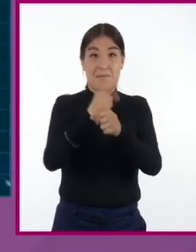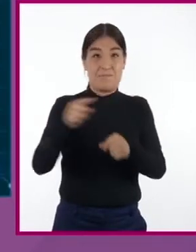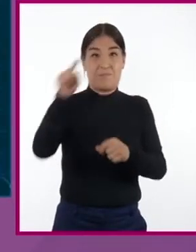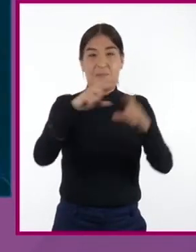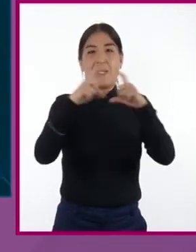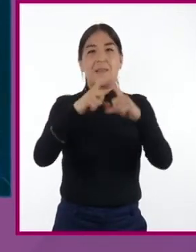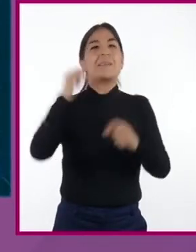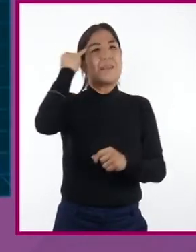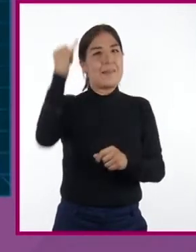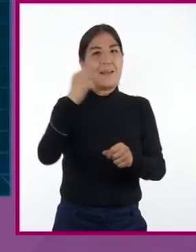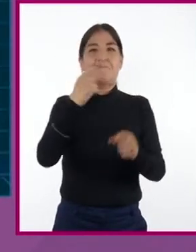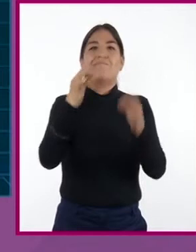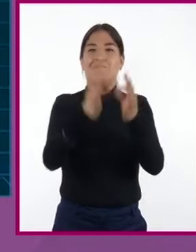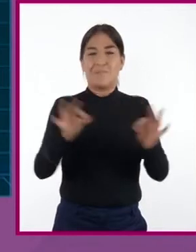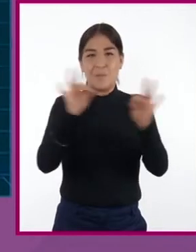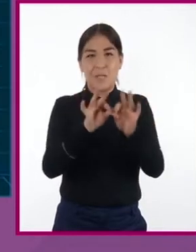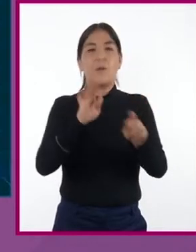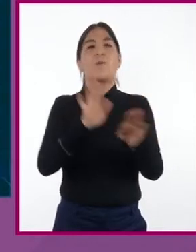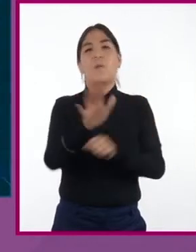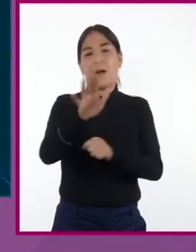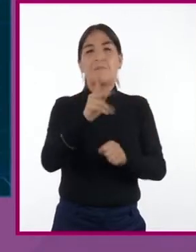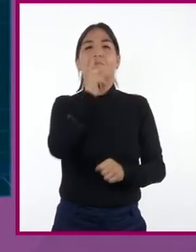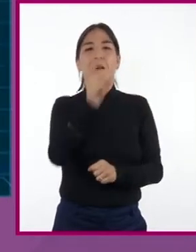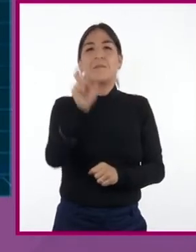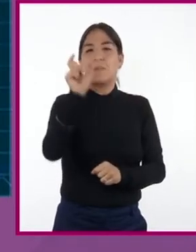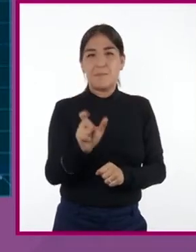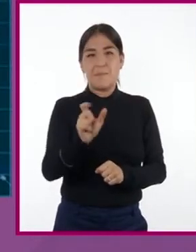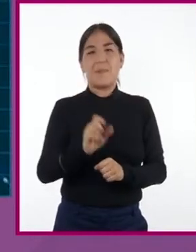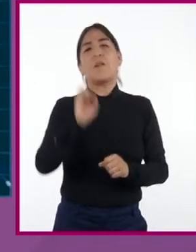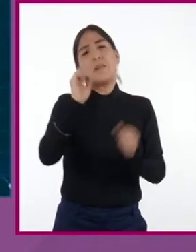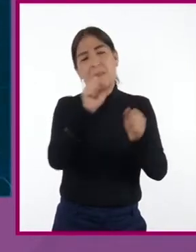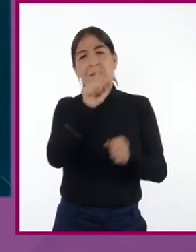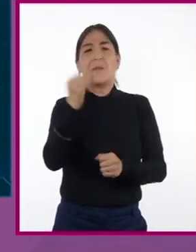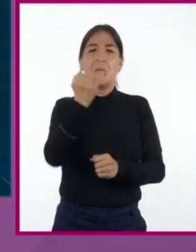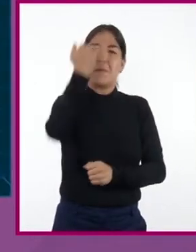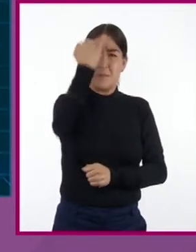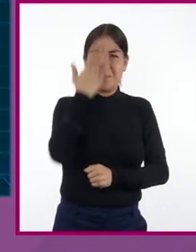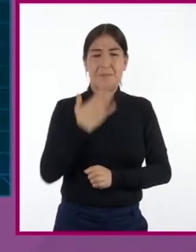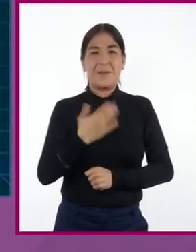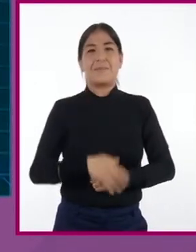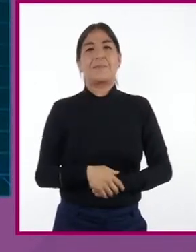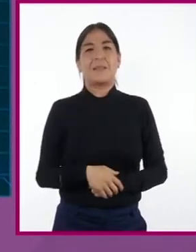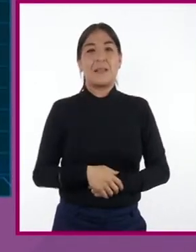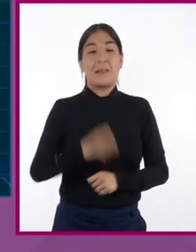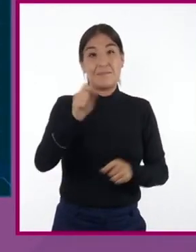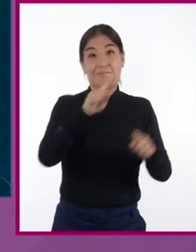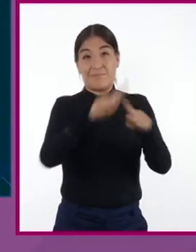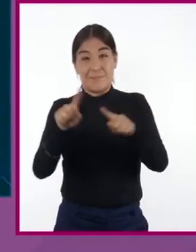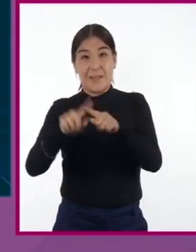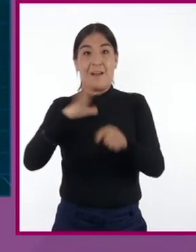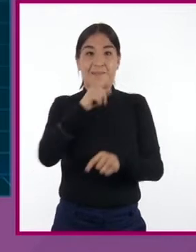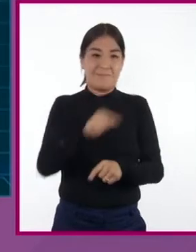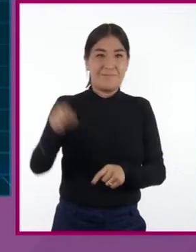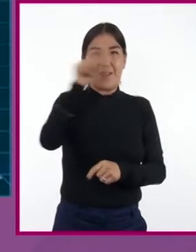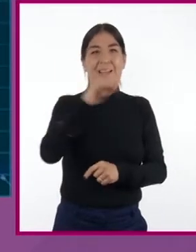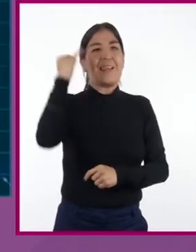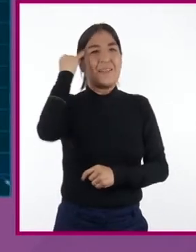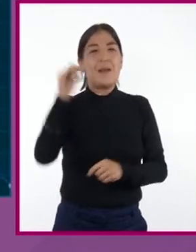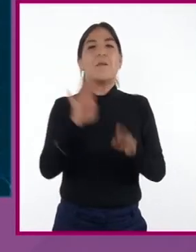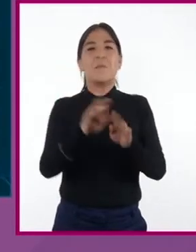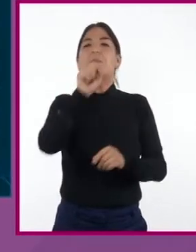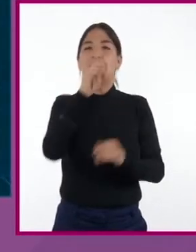principal, expresado con una palabra clave y/o imagen. El resto de las ideas derivan del mismo y